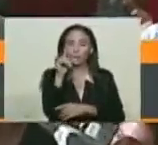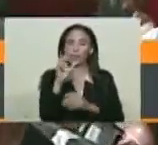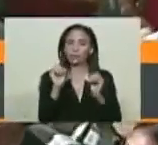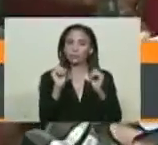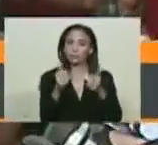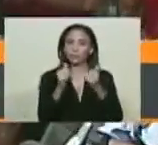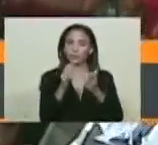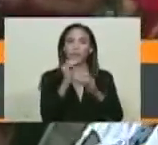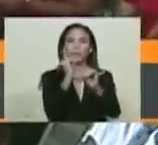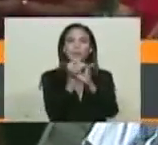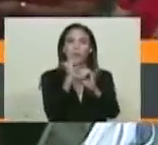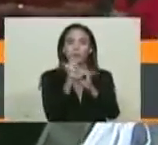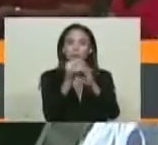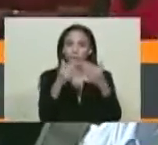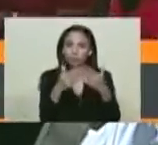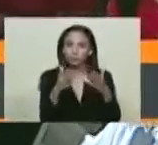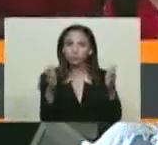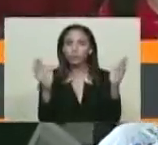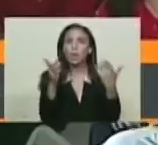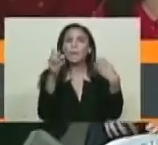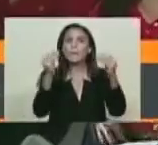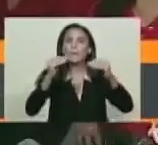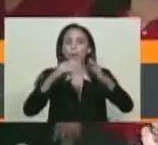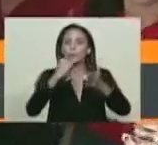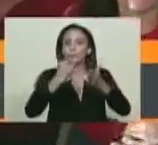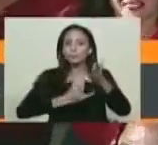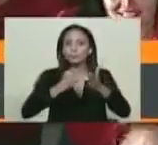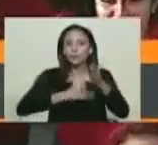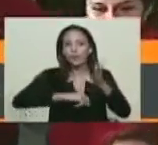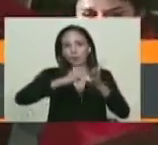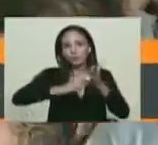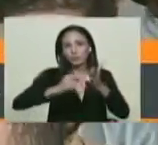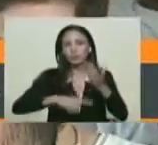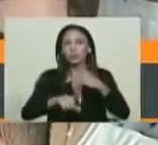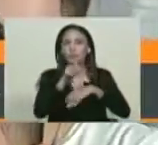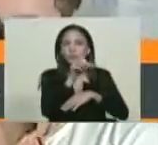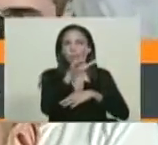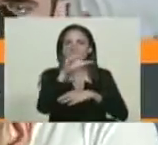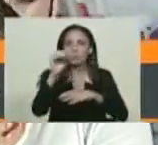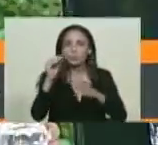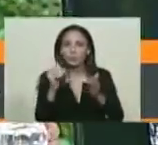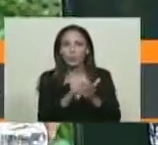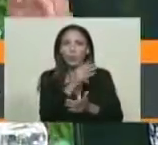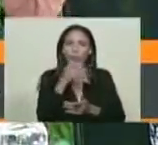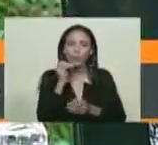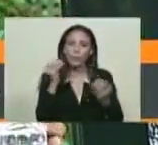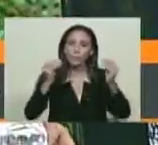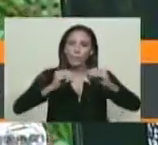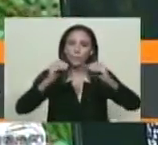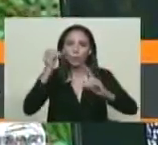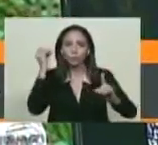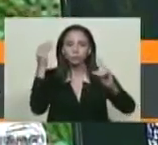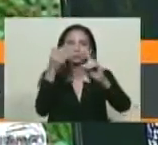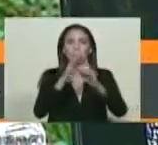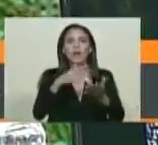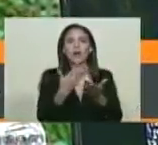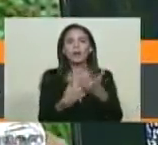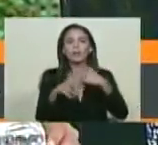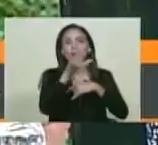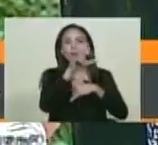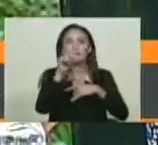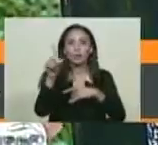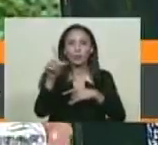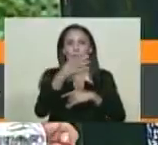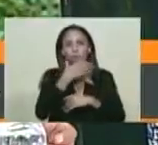la página web para lograr inscribir 150.000 jóvenes más y alcanzar la meta antes del 31 de diciembre de